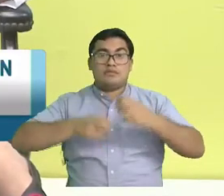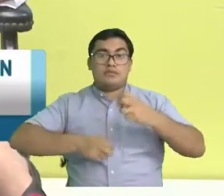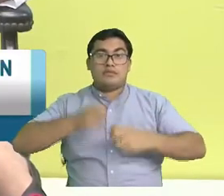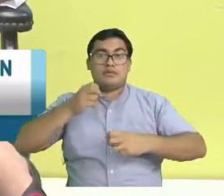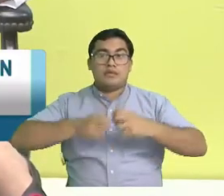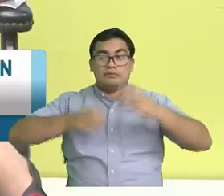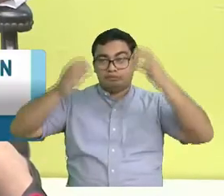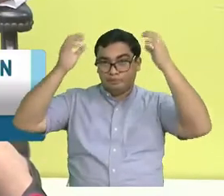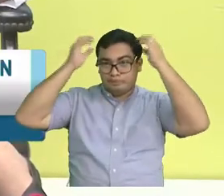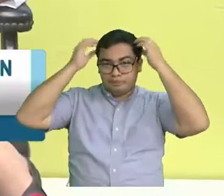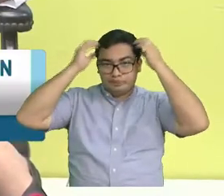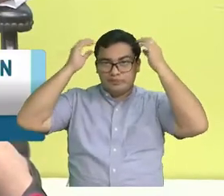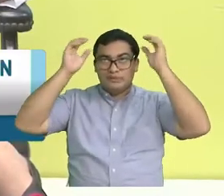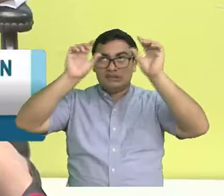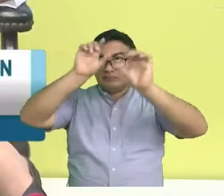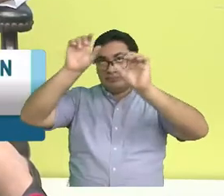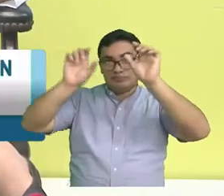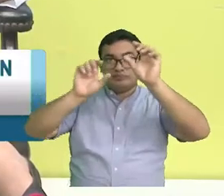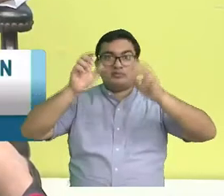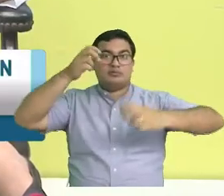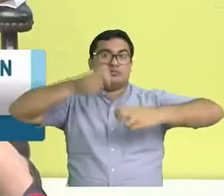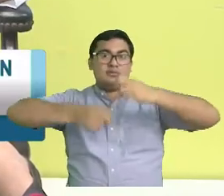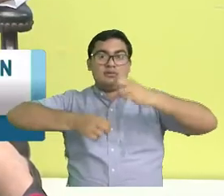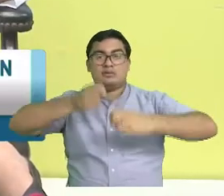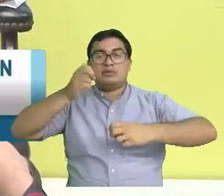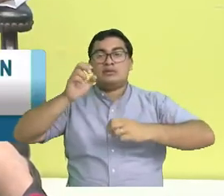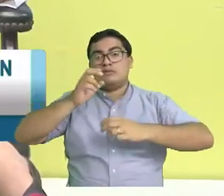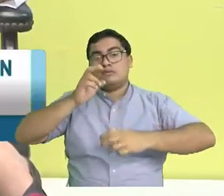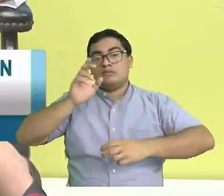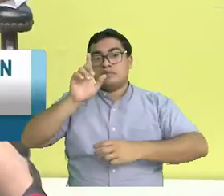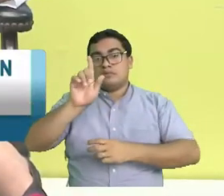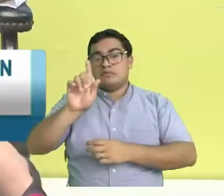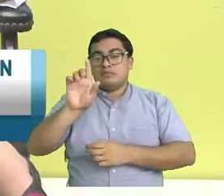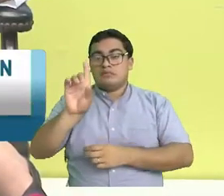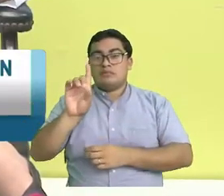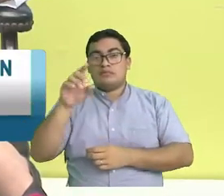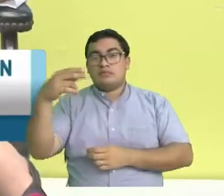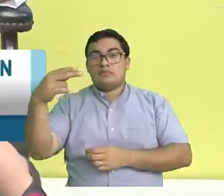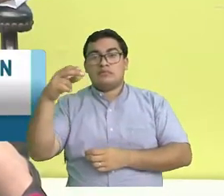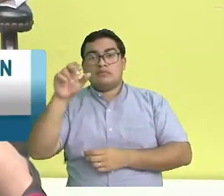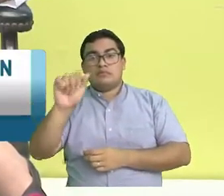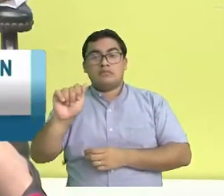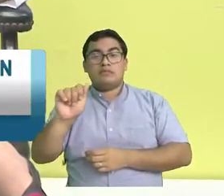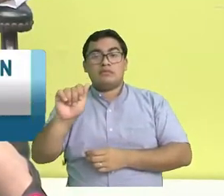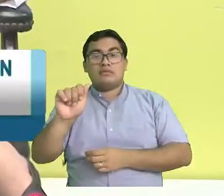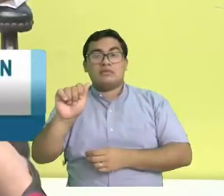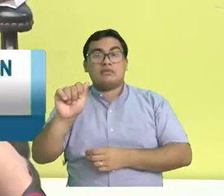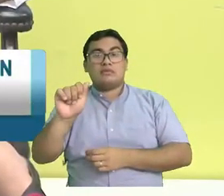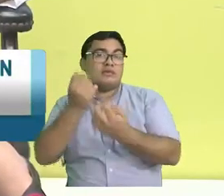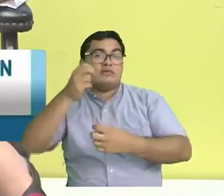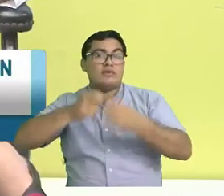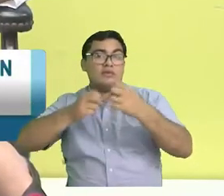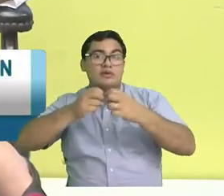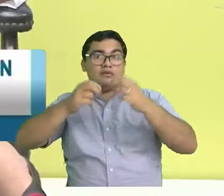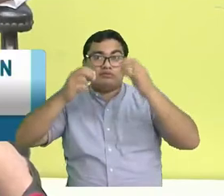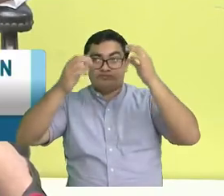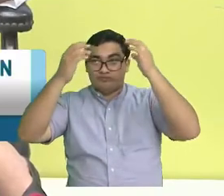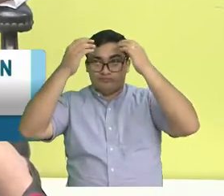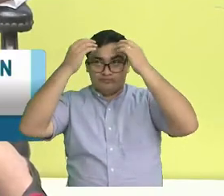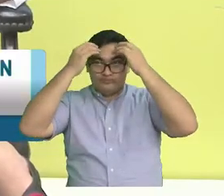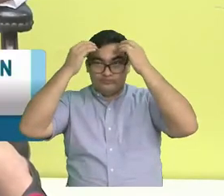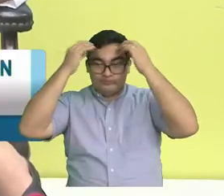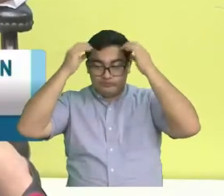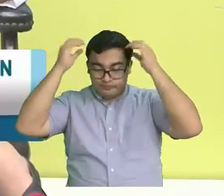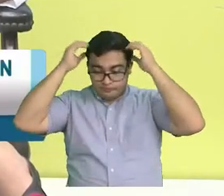en el cerebro. Normalmente los trastornos de déficit de atención e hiperactividad se pueden asociar a trastornos estructurales de la parte frontal